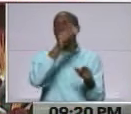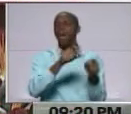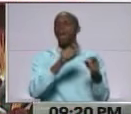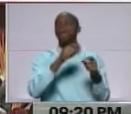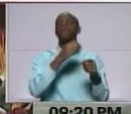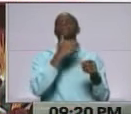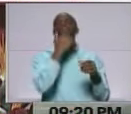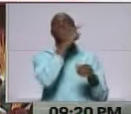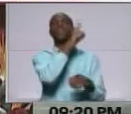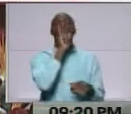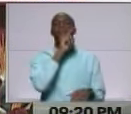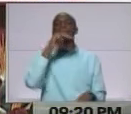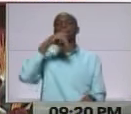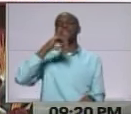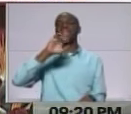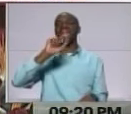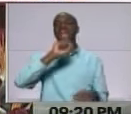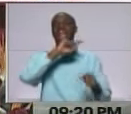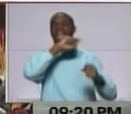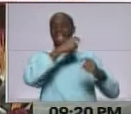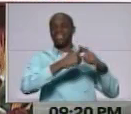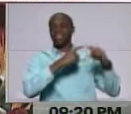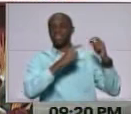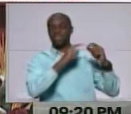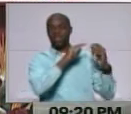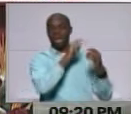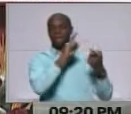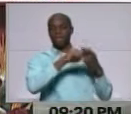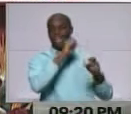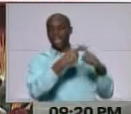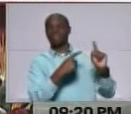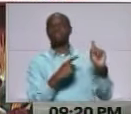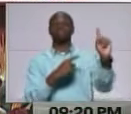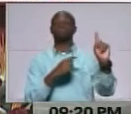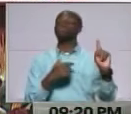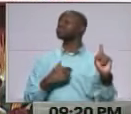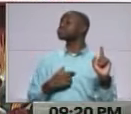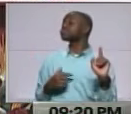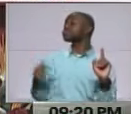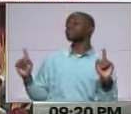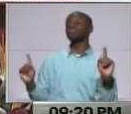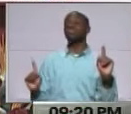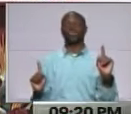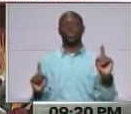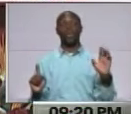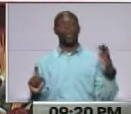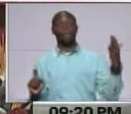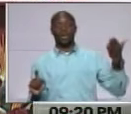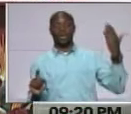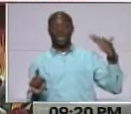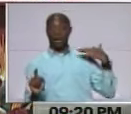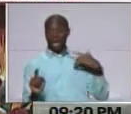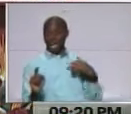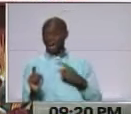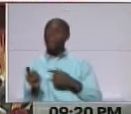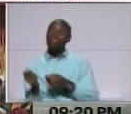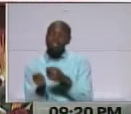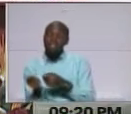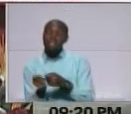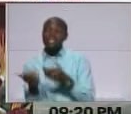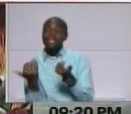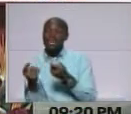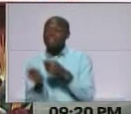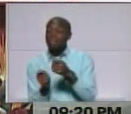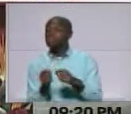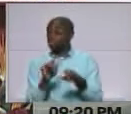Enrique, era la presidenta del Ateneo, y Miguel Enrique no podía ver al comandante Chávez, que le jalaba bola, pero de las mil maneras que usted no se la puede